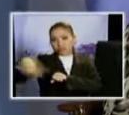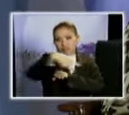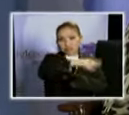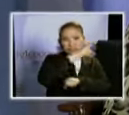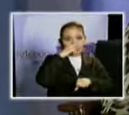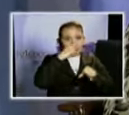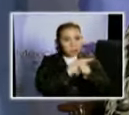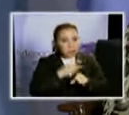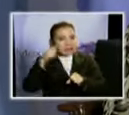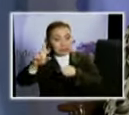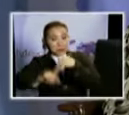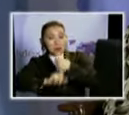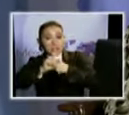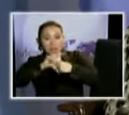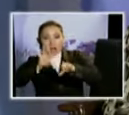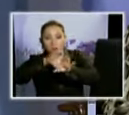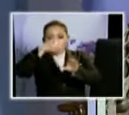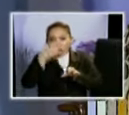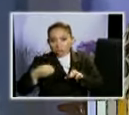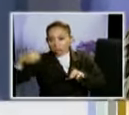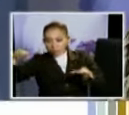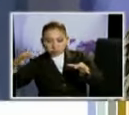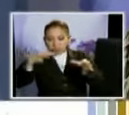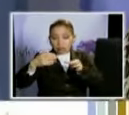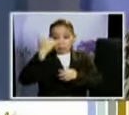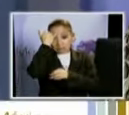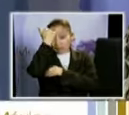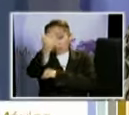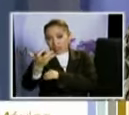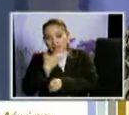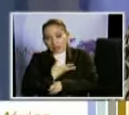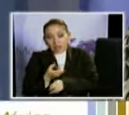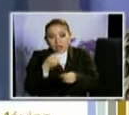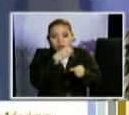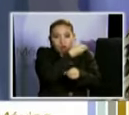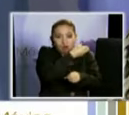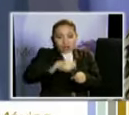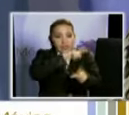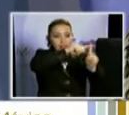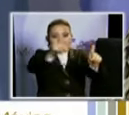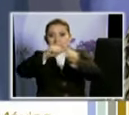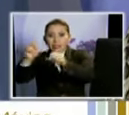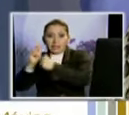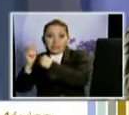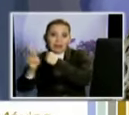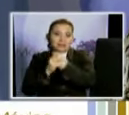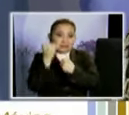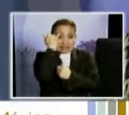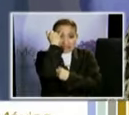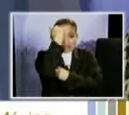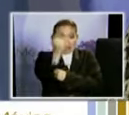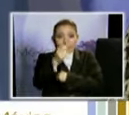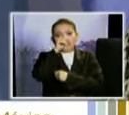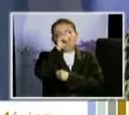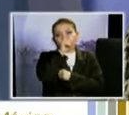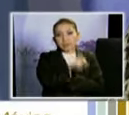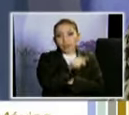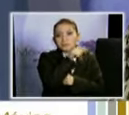responsabilidad tienen problemas de coordinación, pues imagínense el tener que coordinarse entre diferentes países en donde